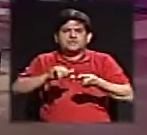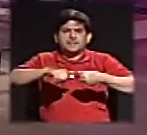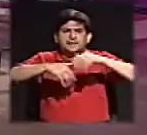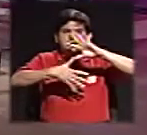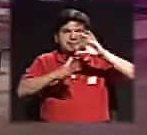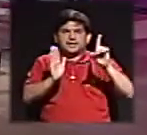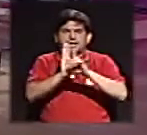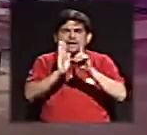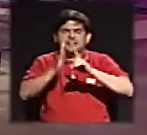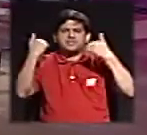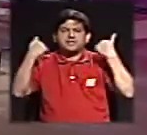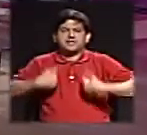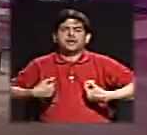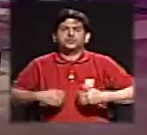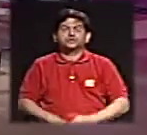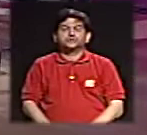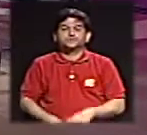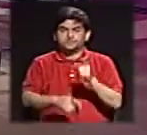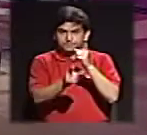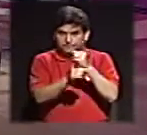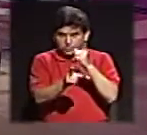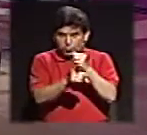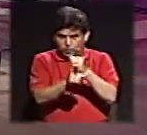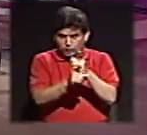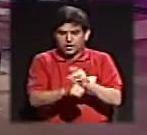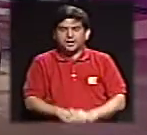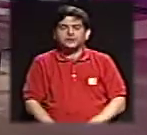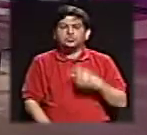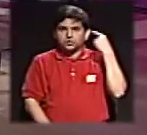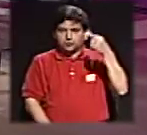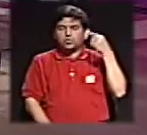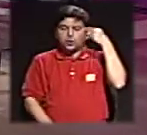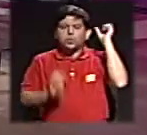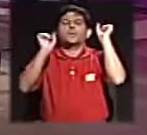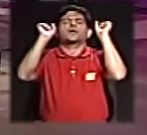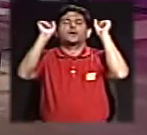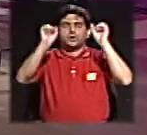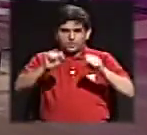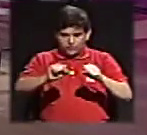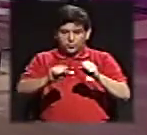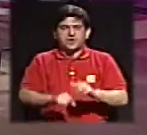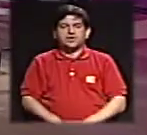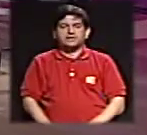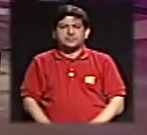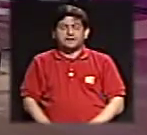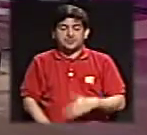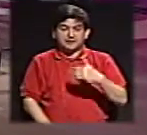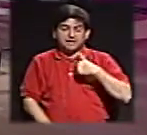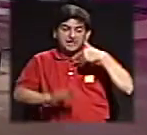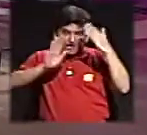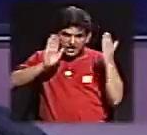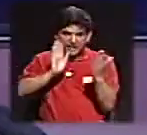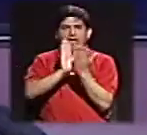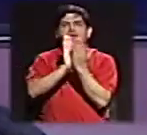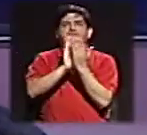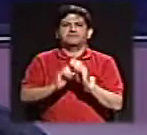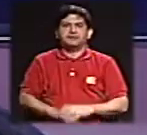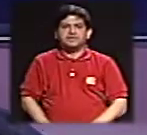Humanos? Sí, efectivamente, digamos, el Estado podría podría tener que